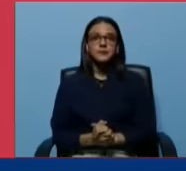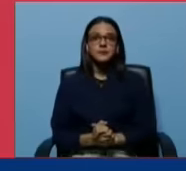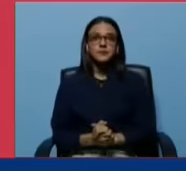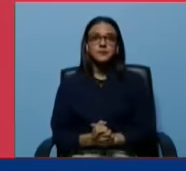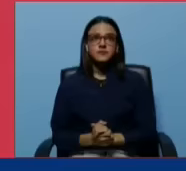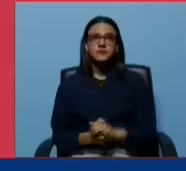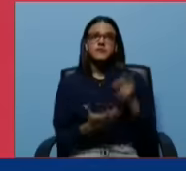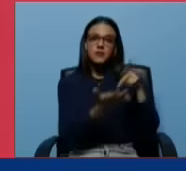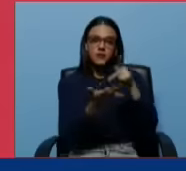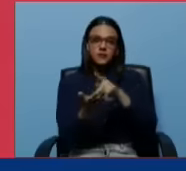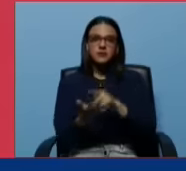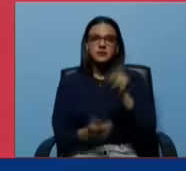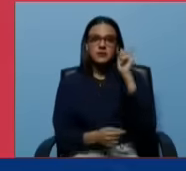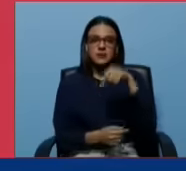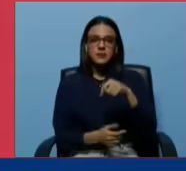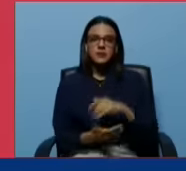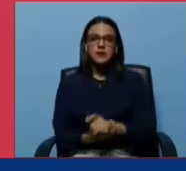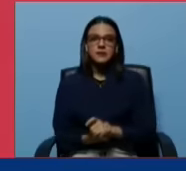presentes,